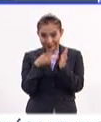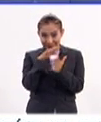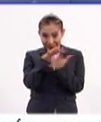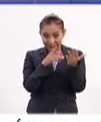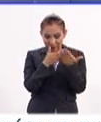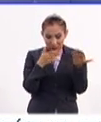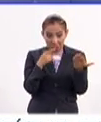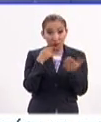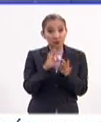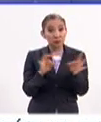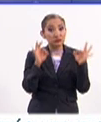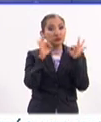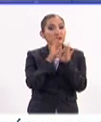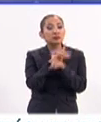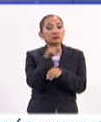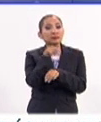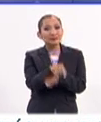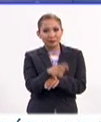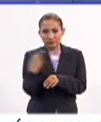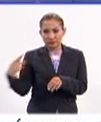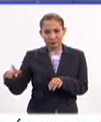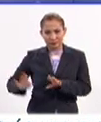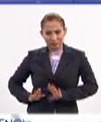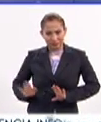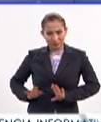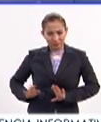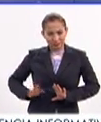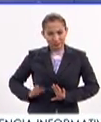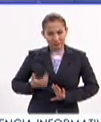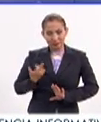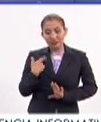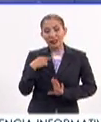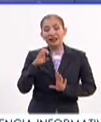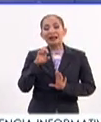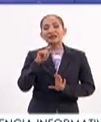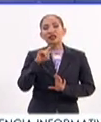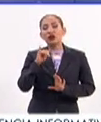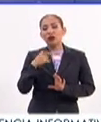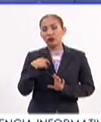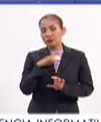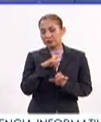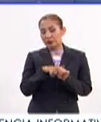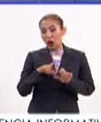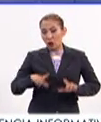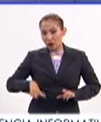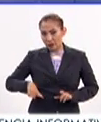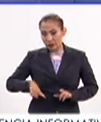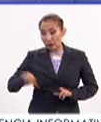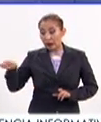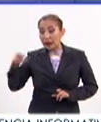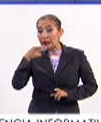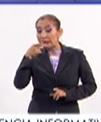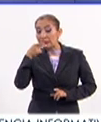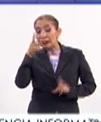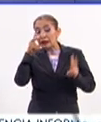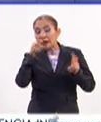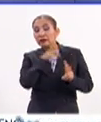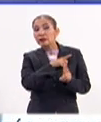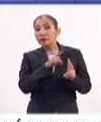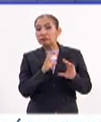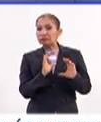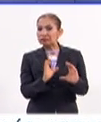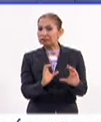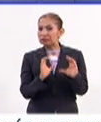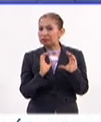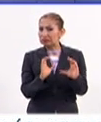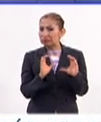hoy, son muy importantes porque en el estilo personal de gobernar, Cosío Villegas sostiene la tesis de que hay que tener mucho